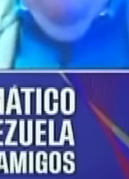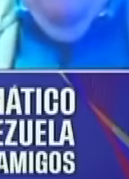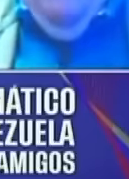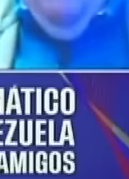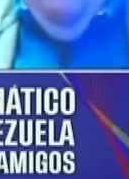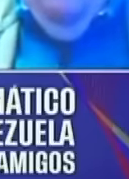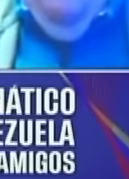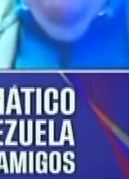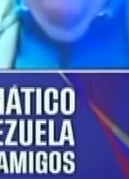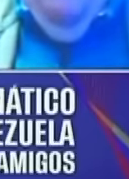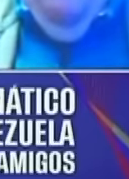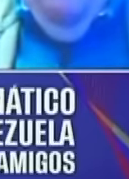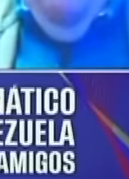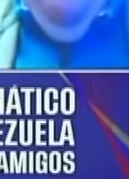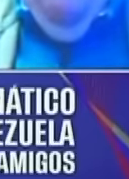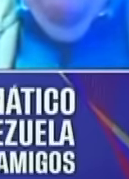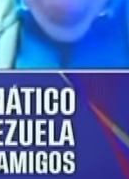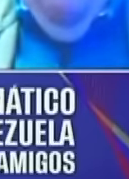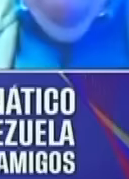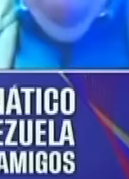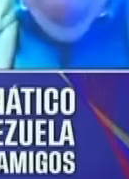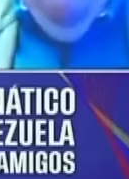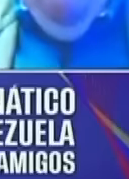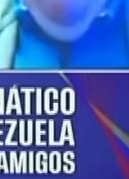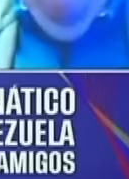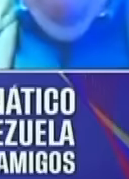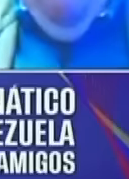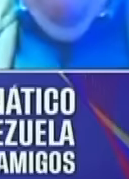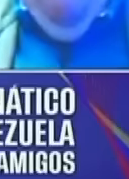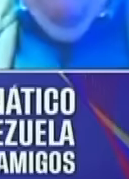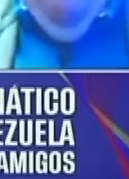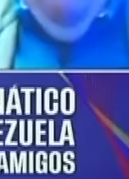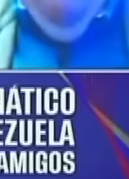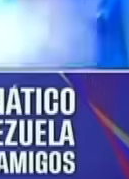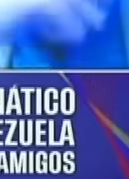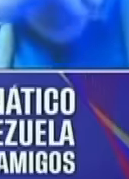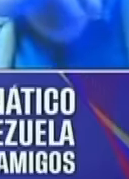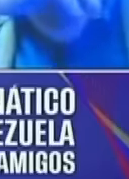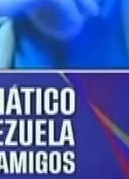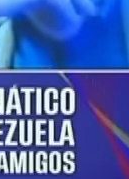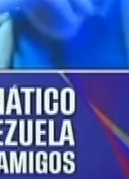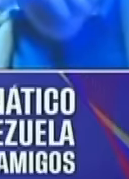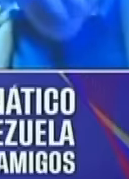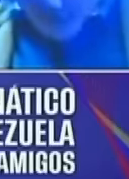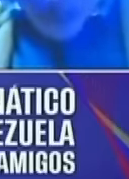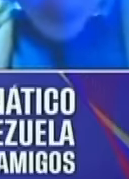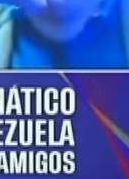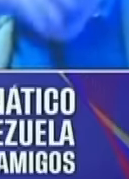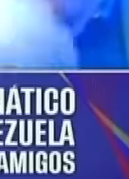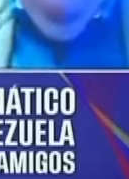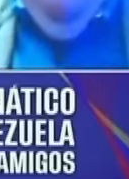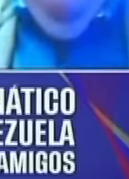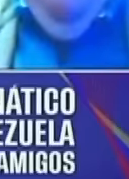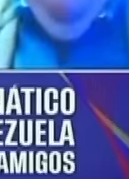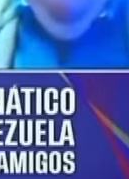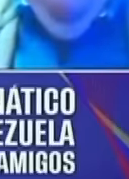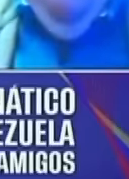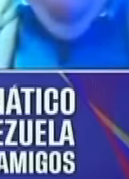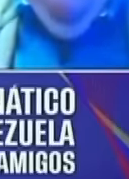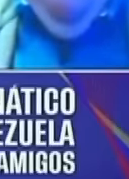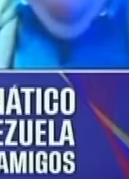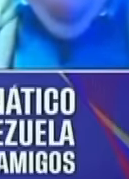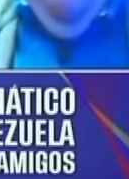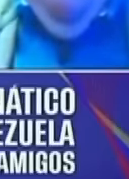donde le mostramos que ese mar estaba por delimitar y ellos no podían actuar de esa manera, donde le demostramos que el Acuerdo de